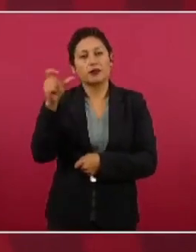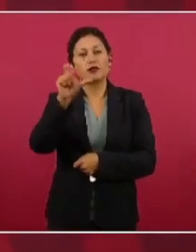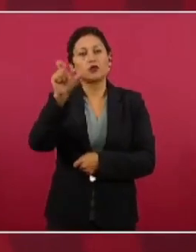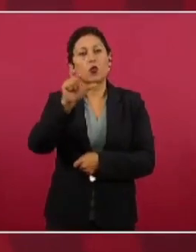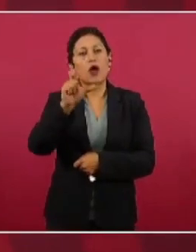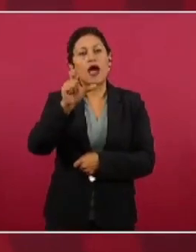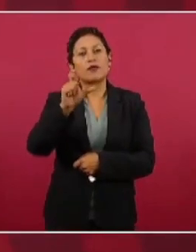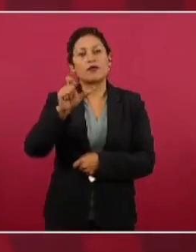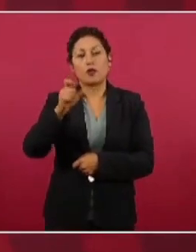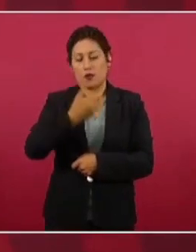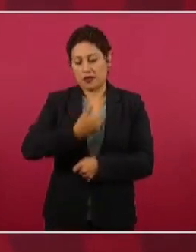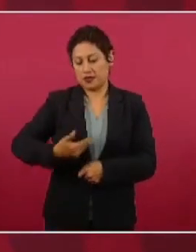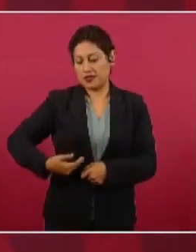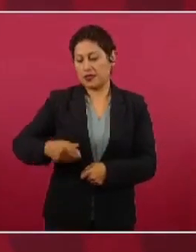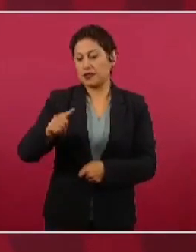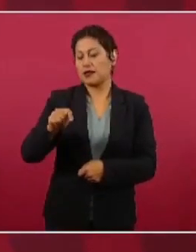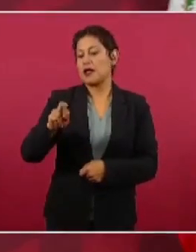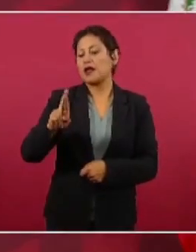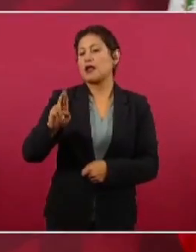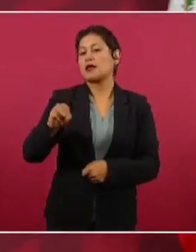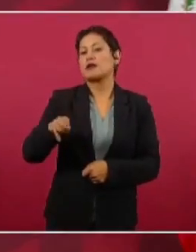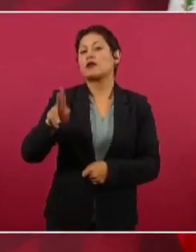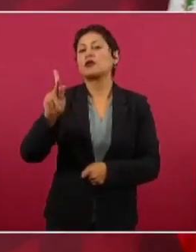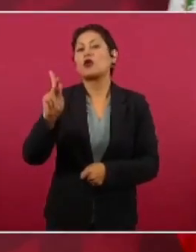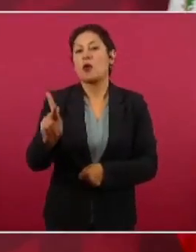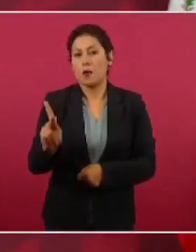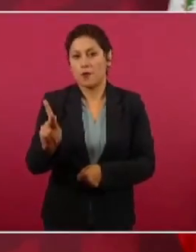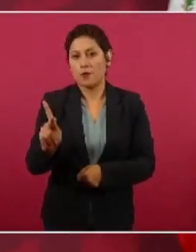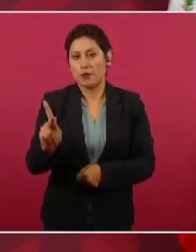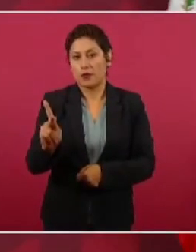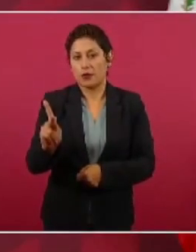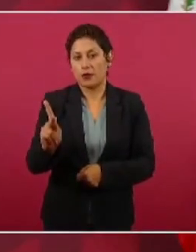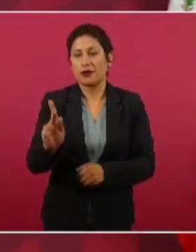que adelanto a decir